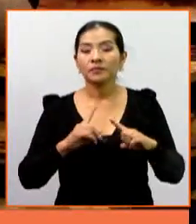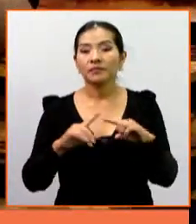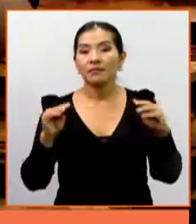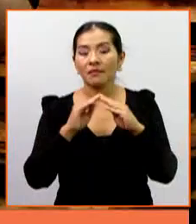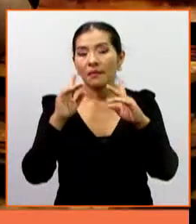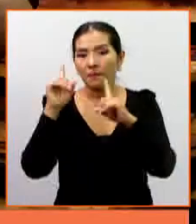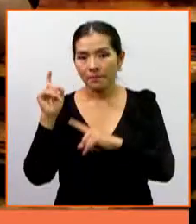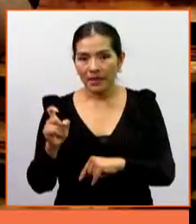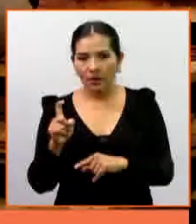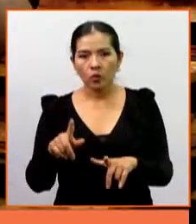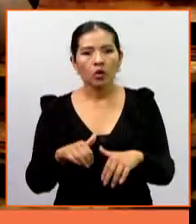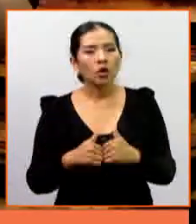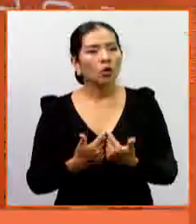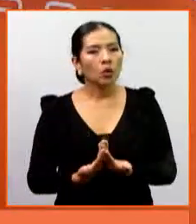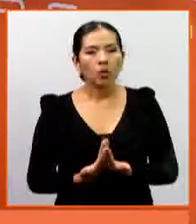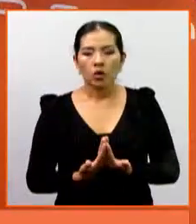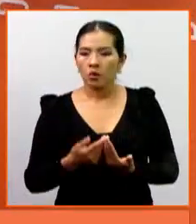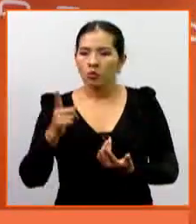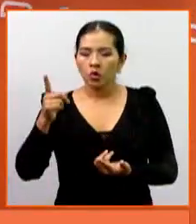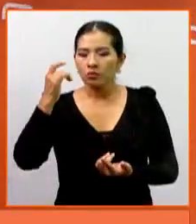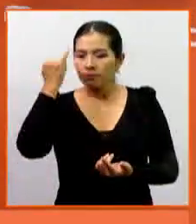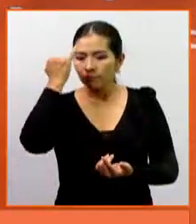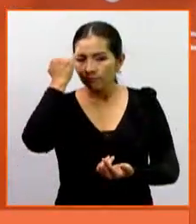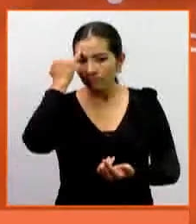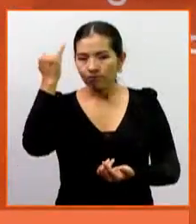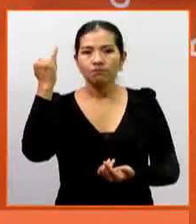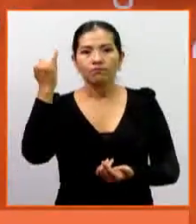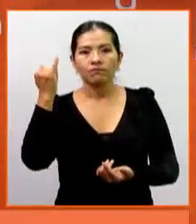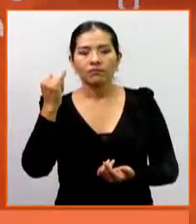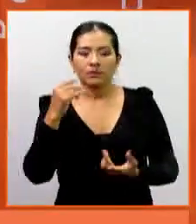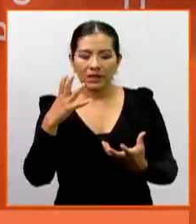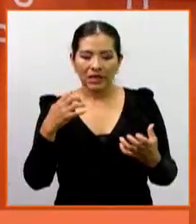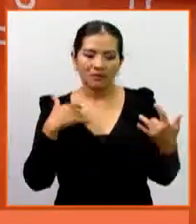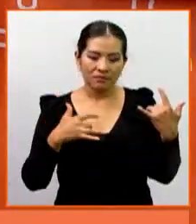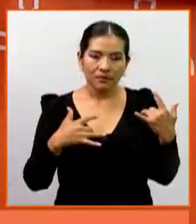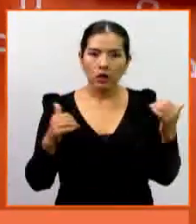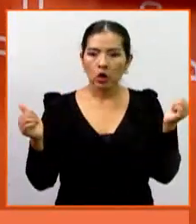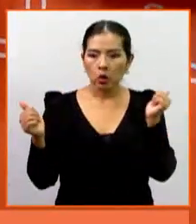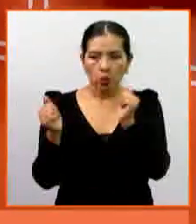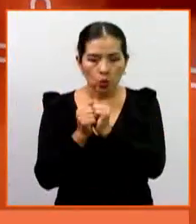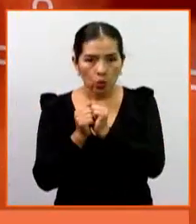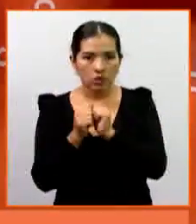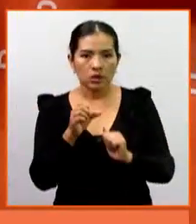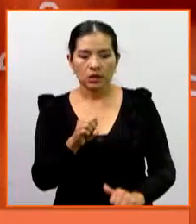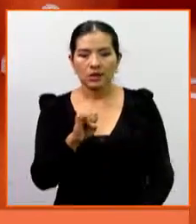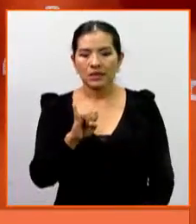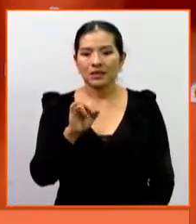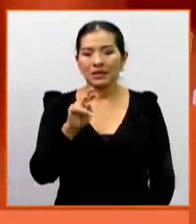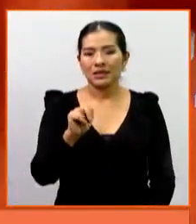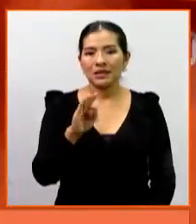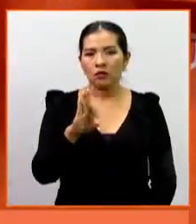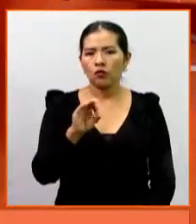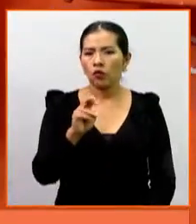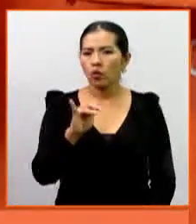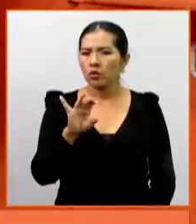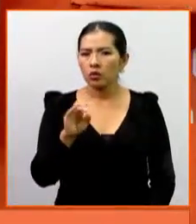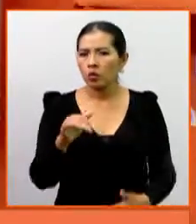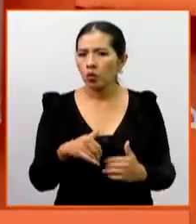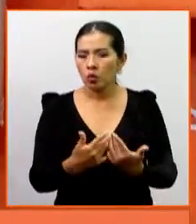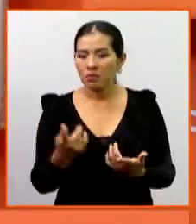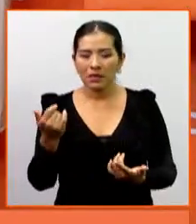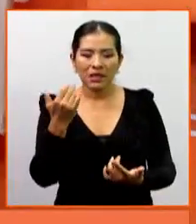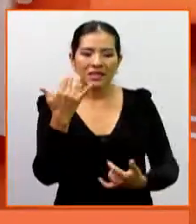preguntar era justamente cómo nace esta idea de hacerlo sinfónico. Porque evidentemente 15 años se dice fácil, pero no lo es, tienen toda